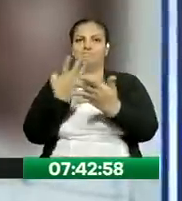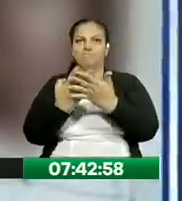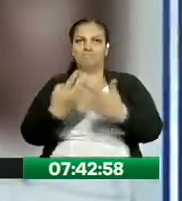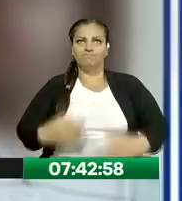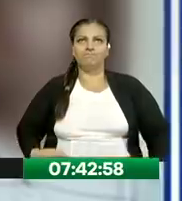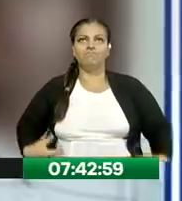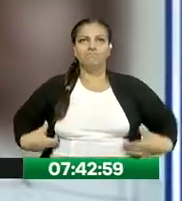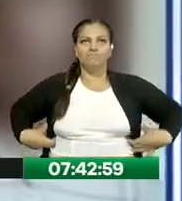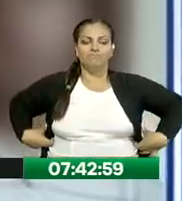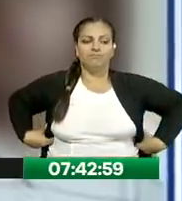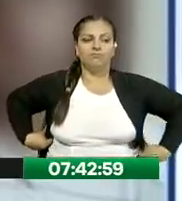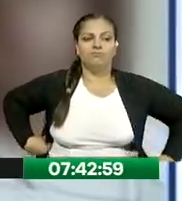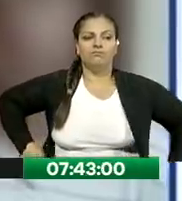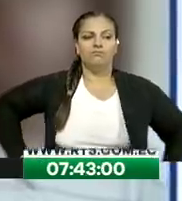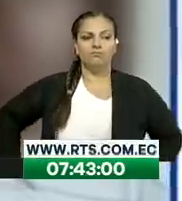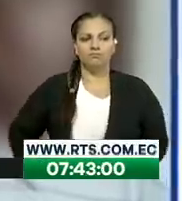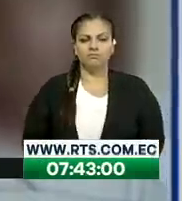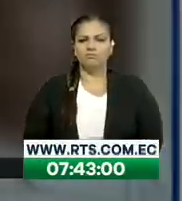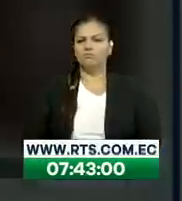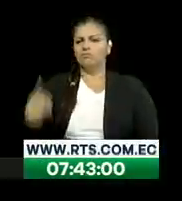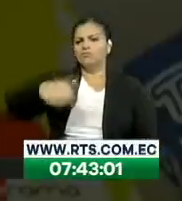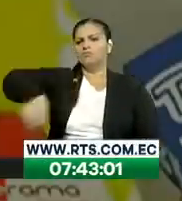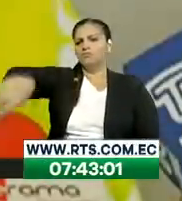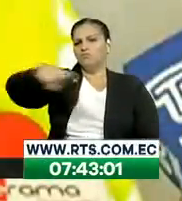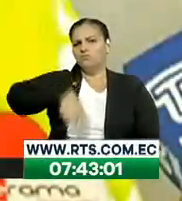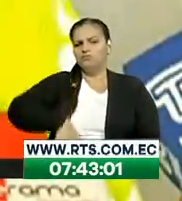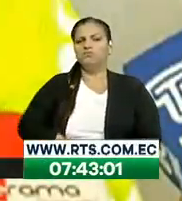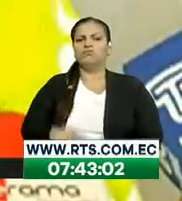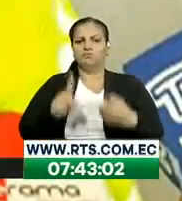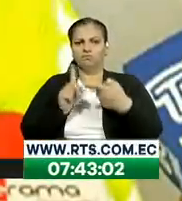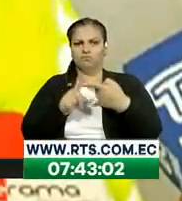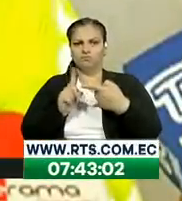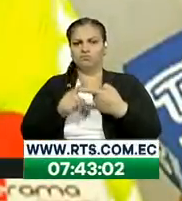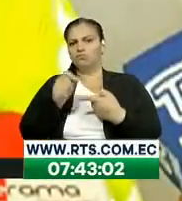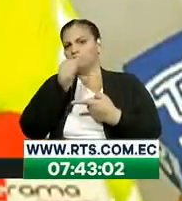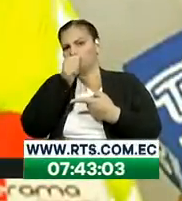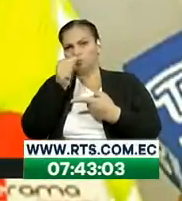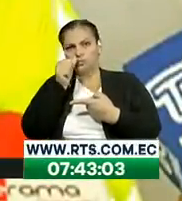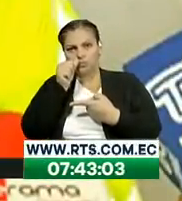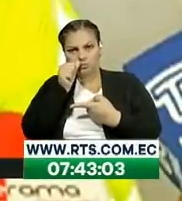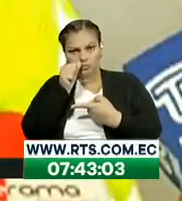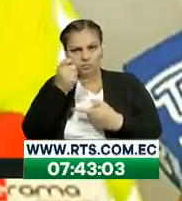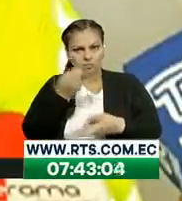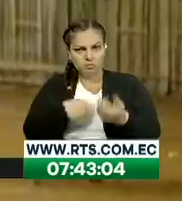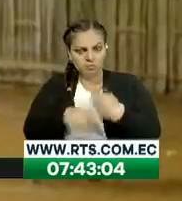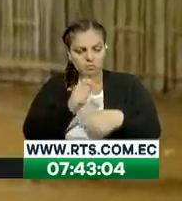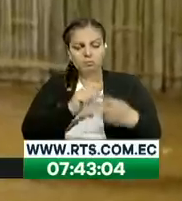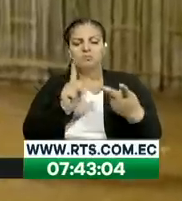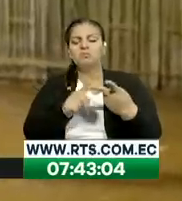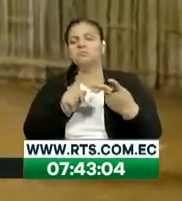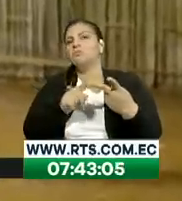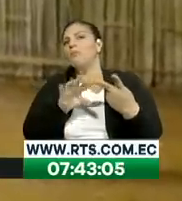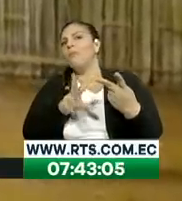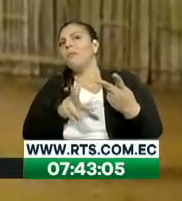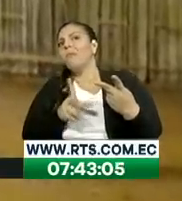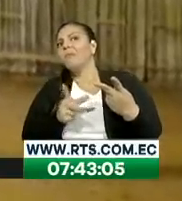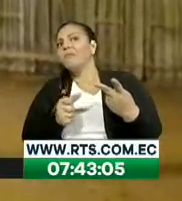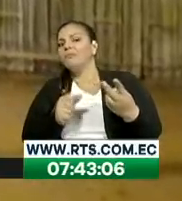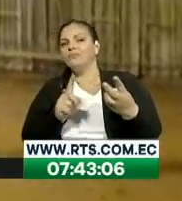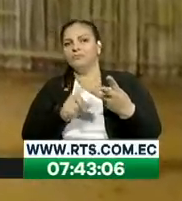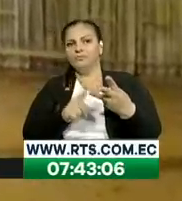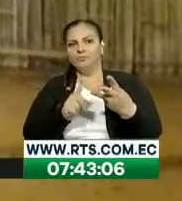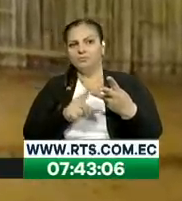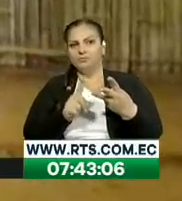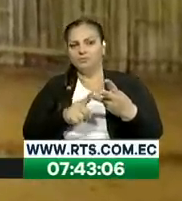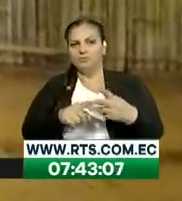diferentes delitos. Tráfico de sustancias sujetas a fiscalización, también robo a personas Y bueno, y el sicariato, porque